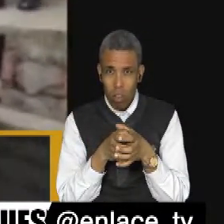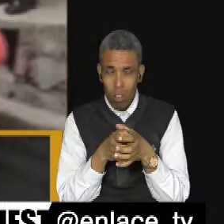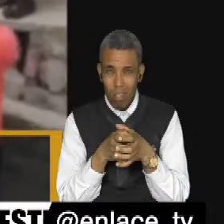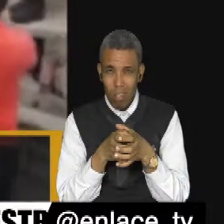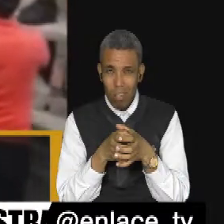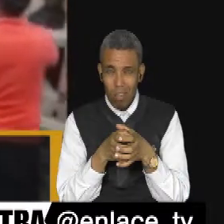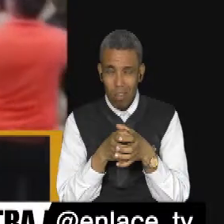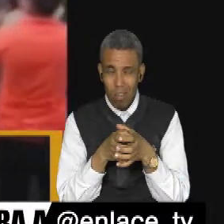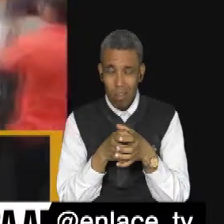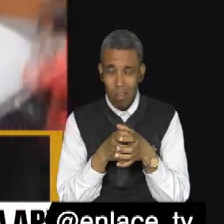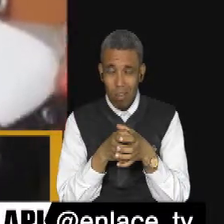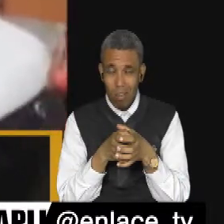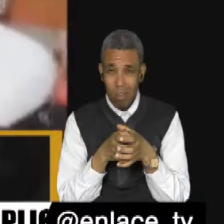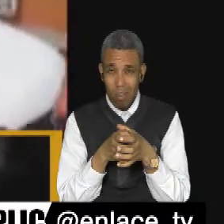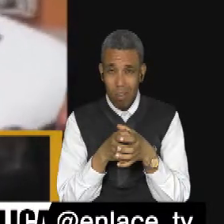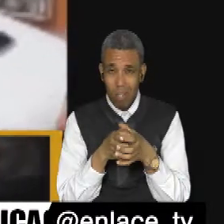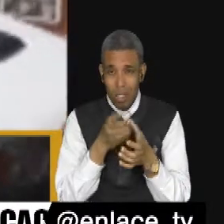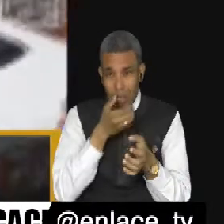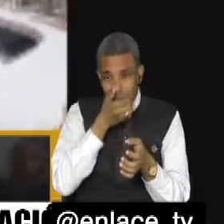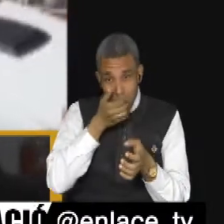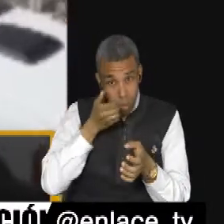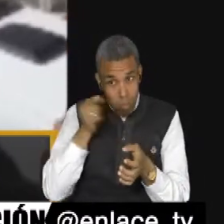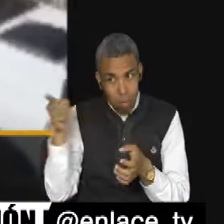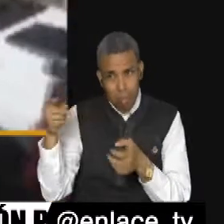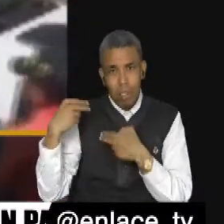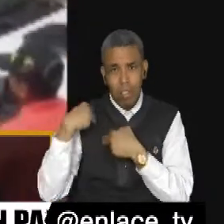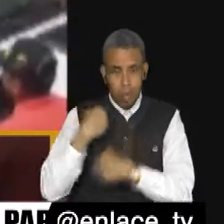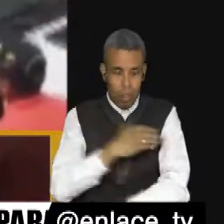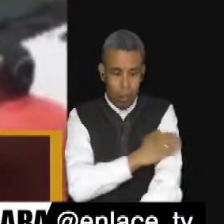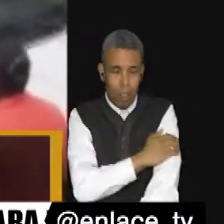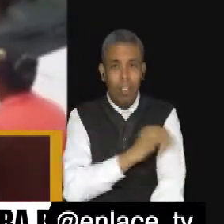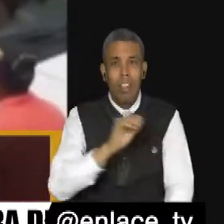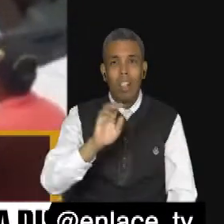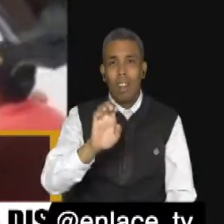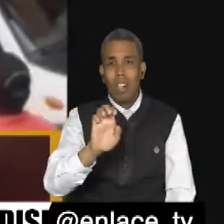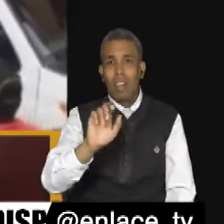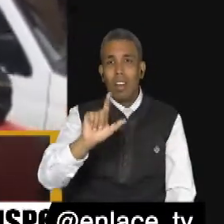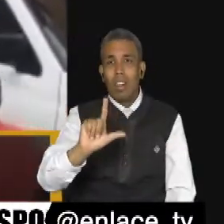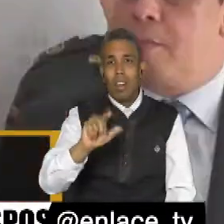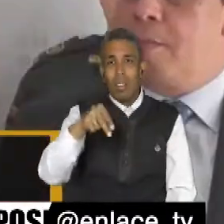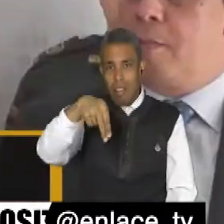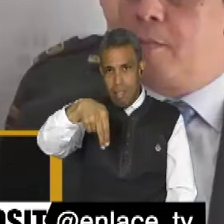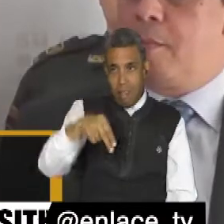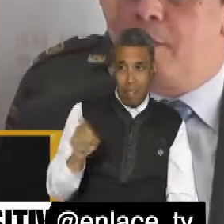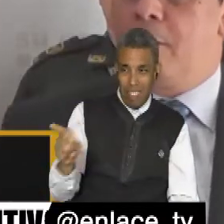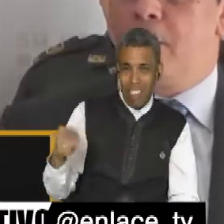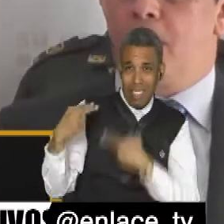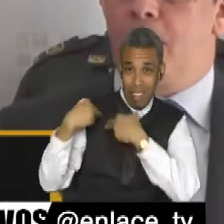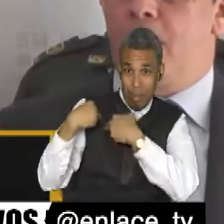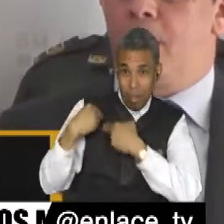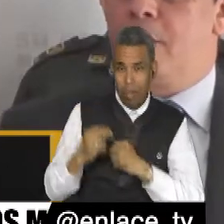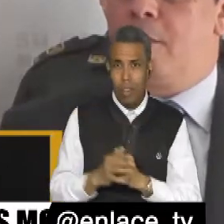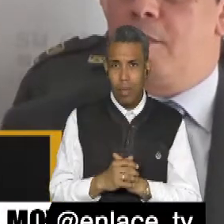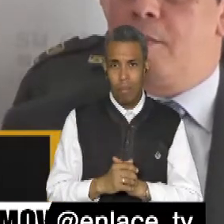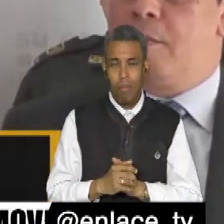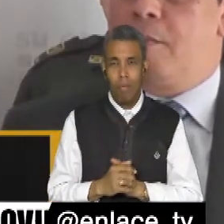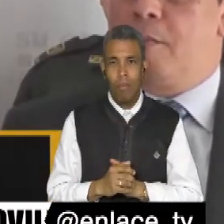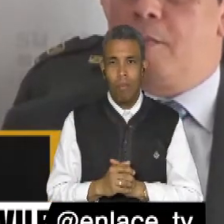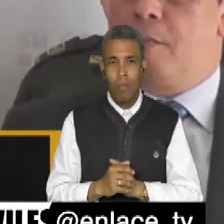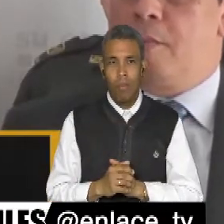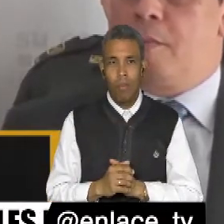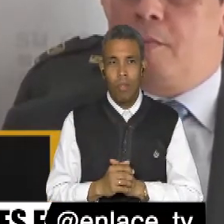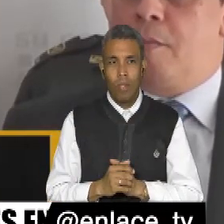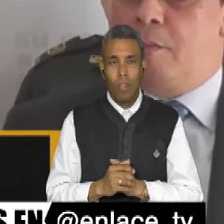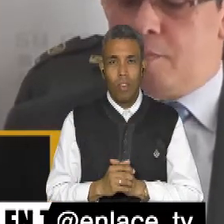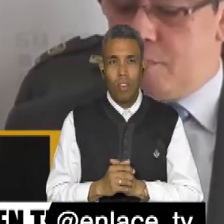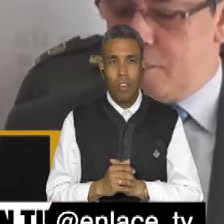a las proyecciones del quinto congreso del ELN de reactivar uno de los frentes que